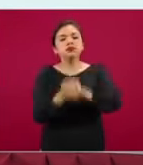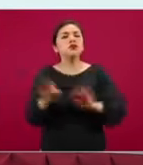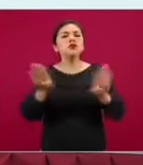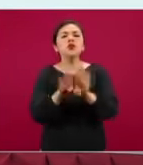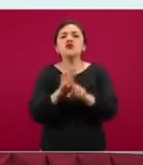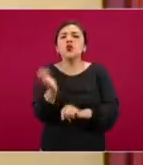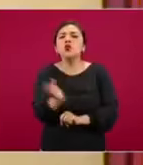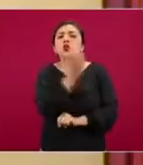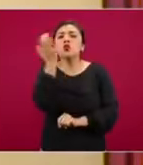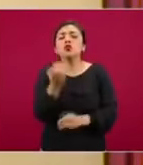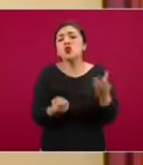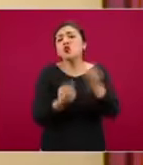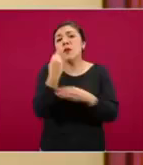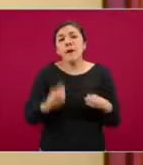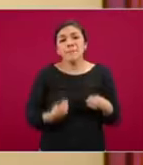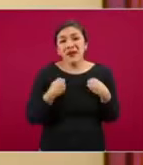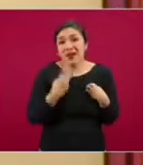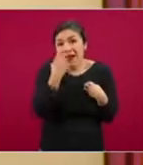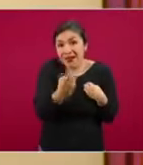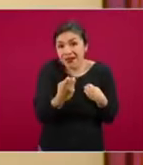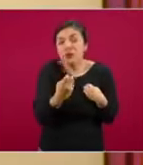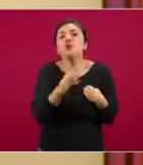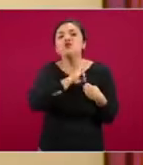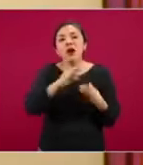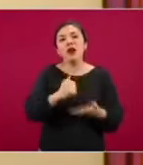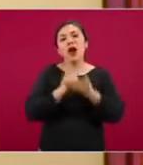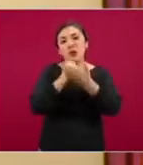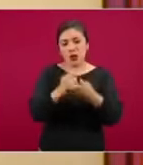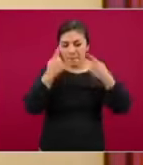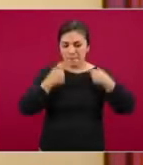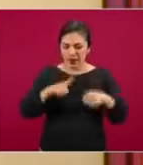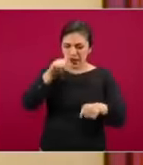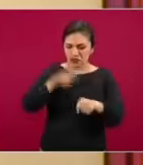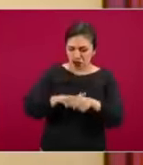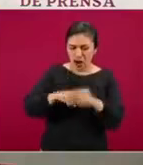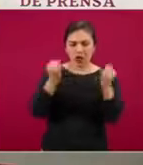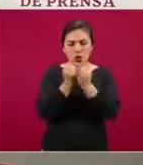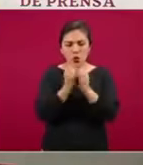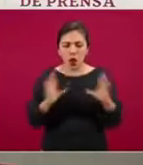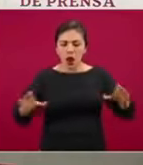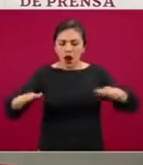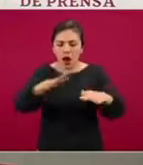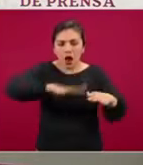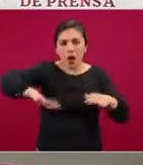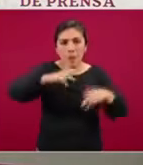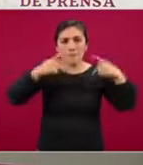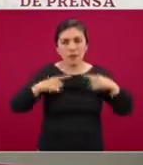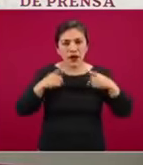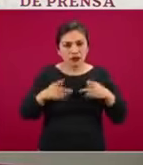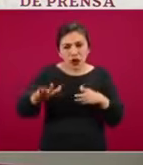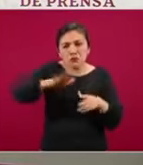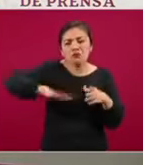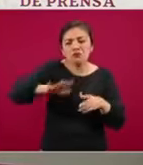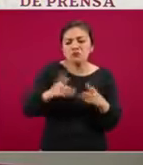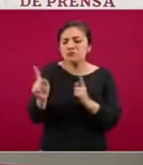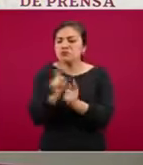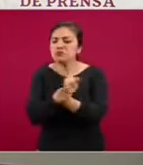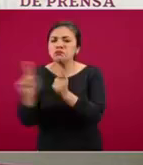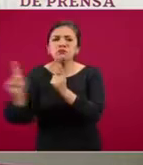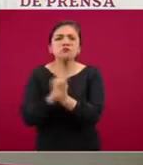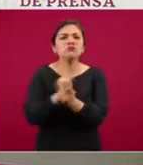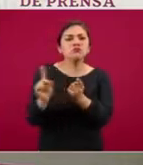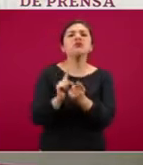hábitos, es lo que va a contribuir tanto en lo personal como de manera colectiva, comunitariamente